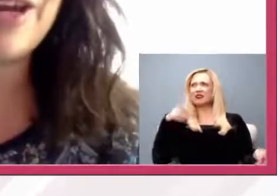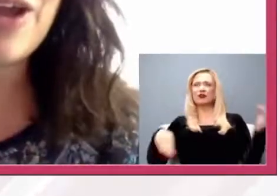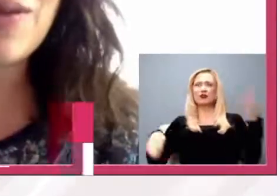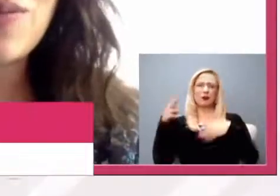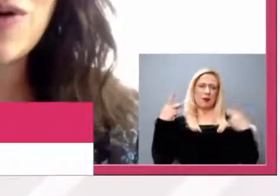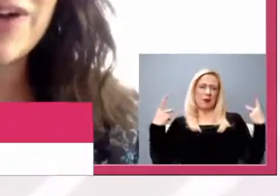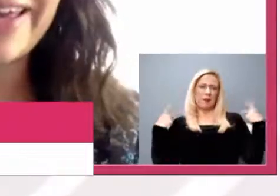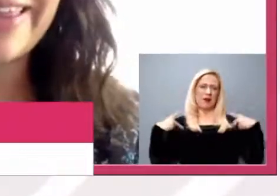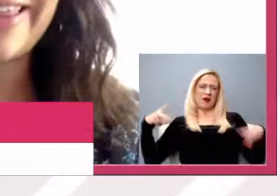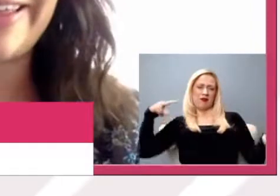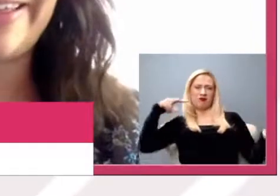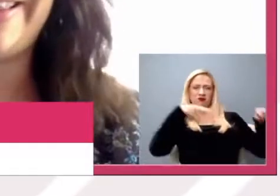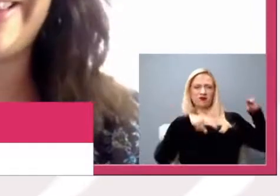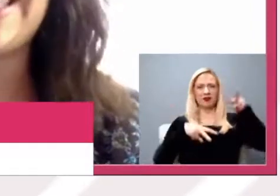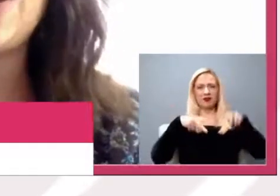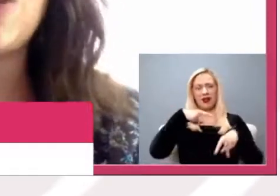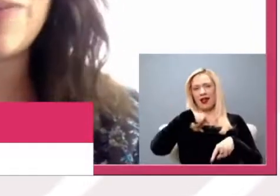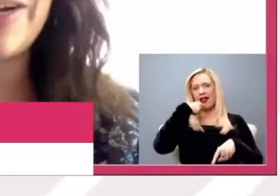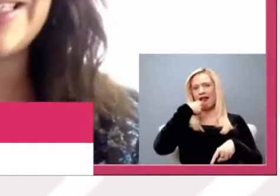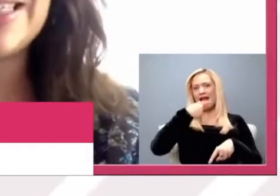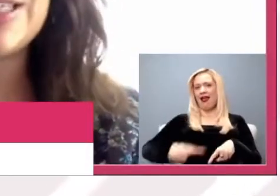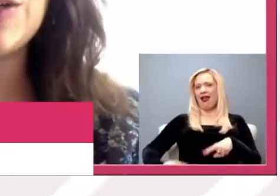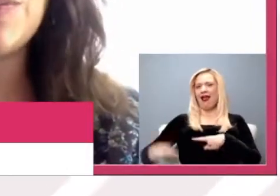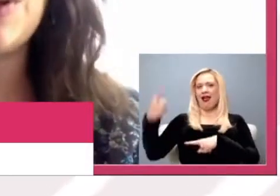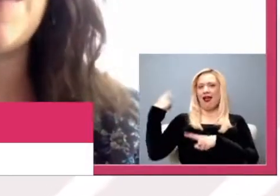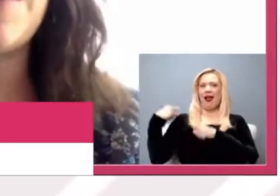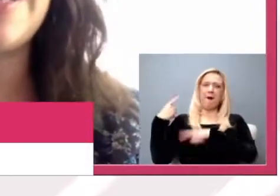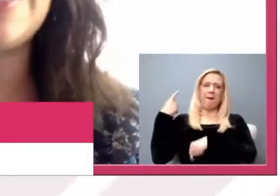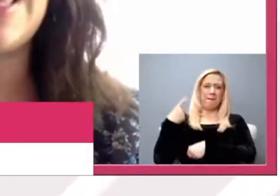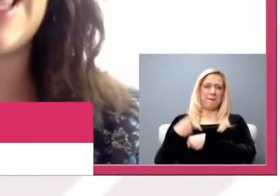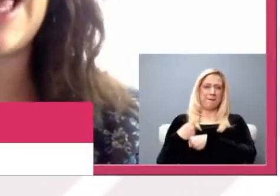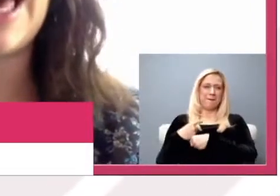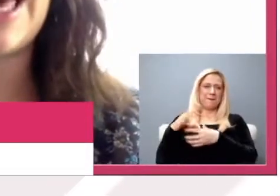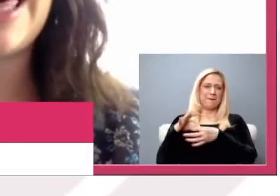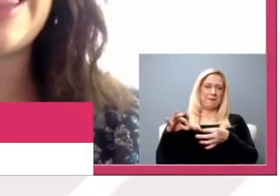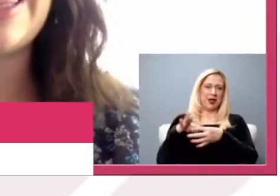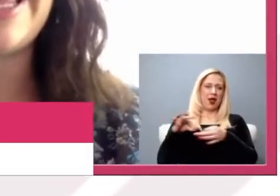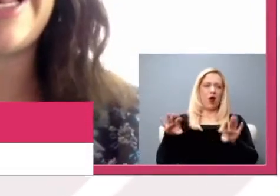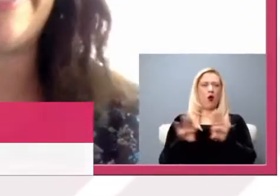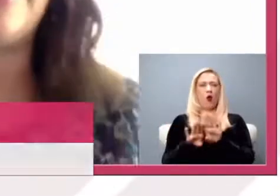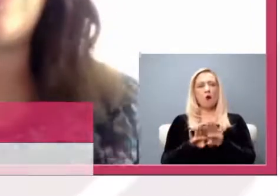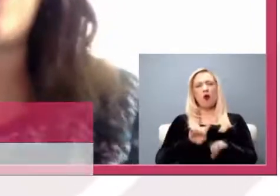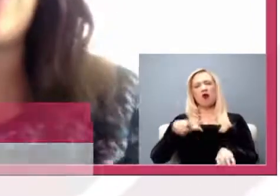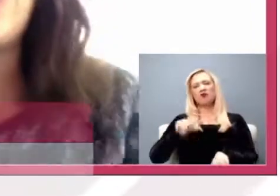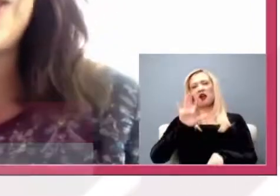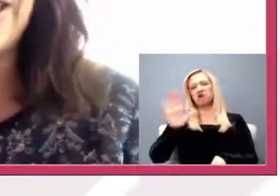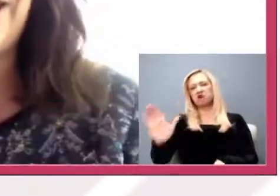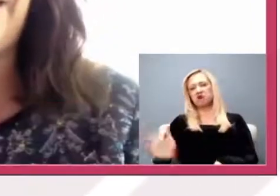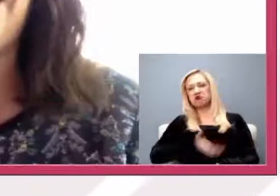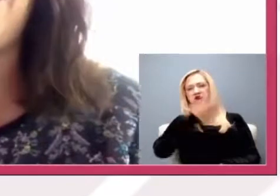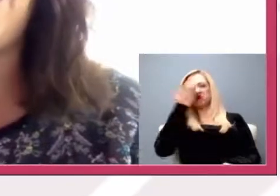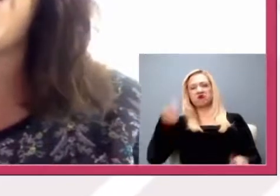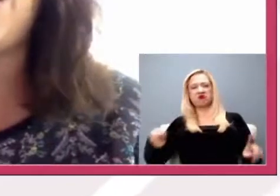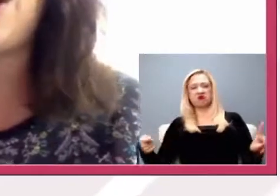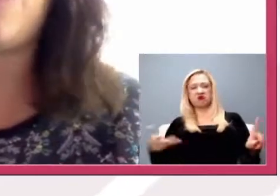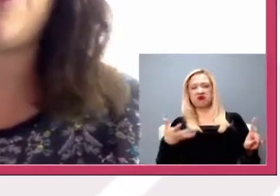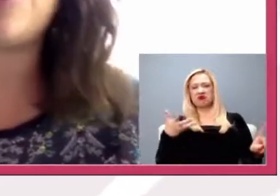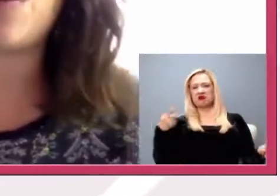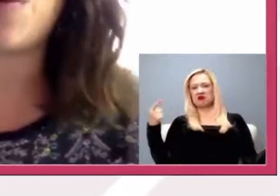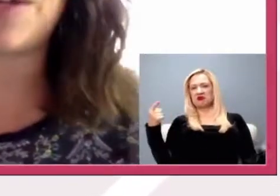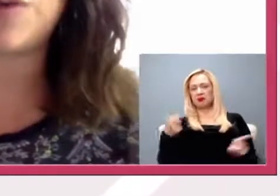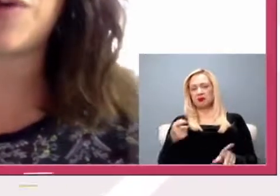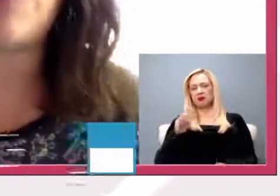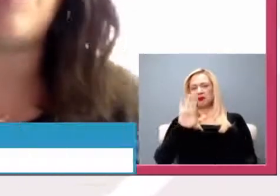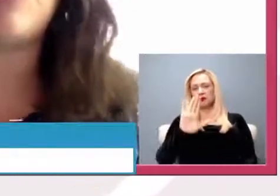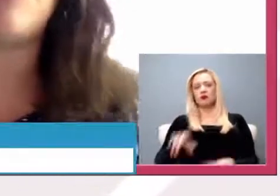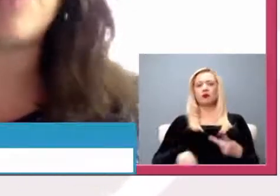primer bloque de esta normalización, pero también esta idea de que la gente gorda no se quiere, ¿no? Y por eso no